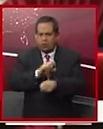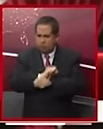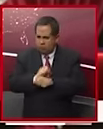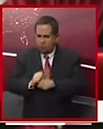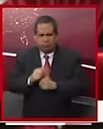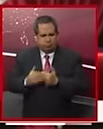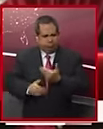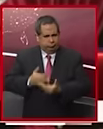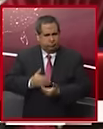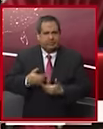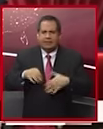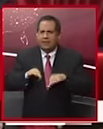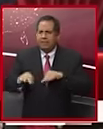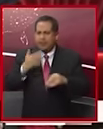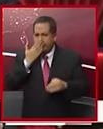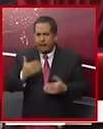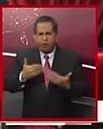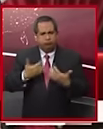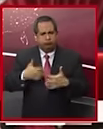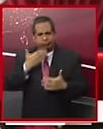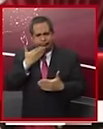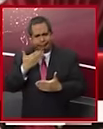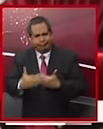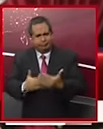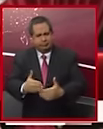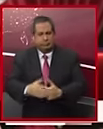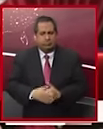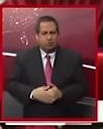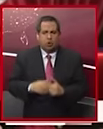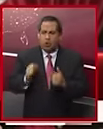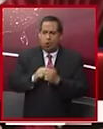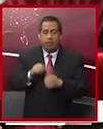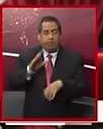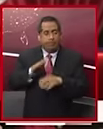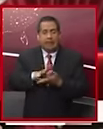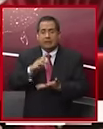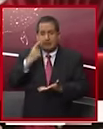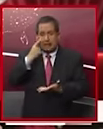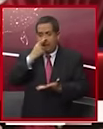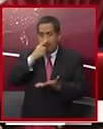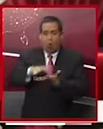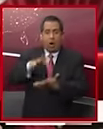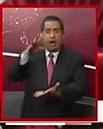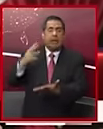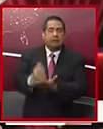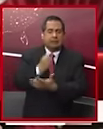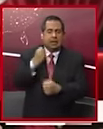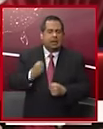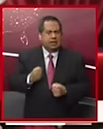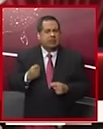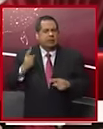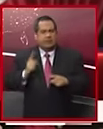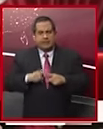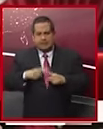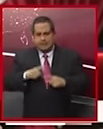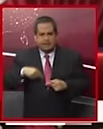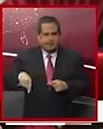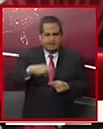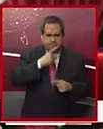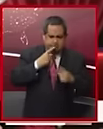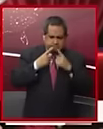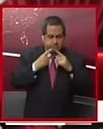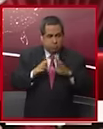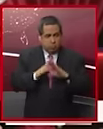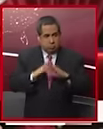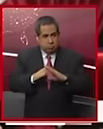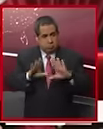funcional, un constituyente democrático en el que los acuerdos